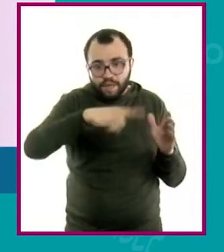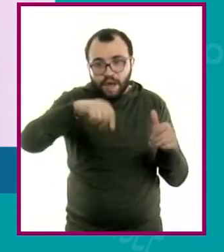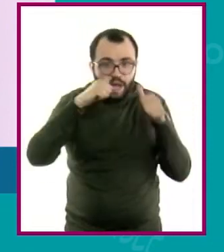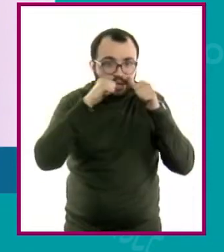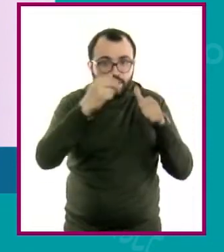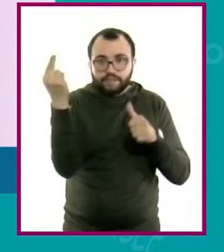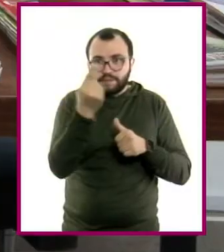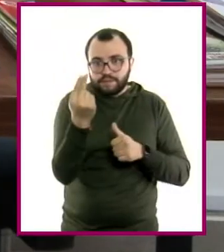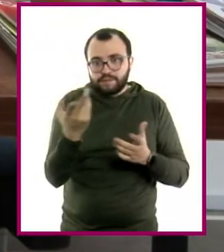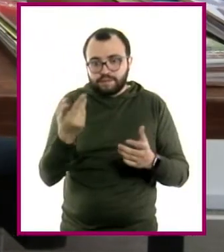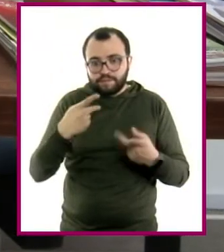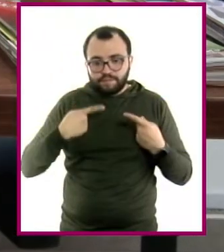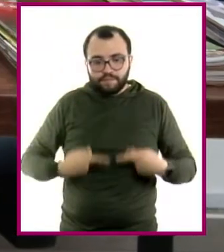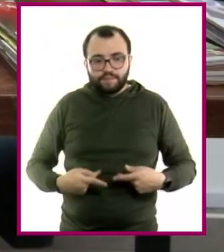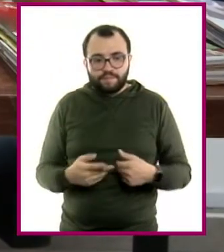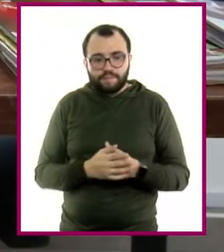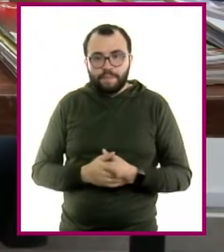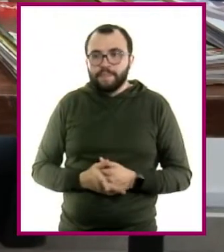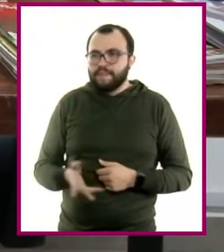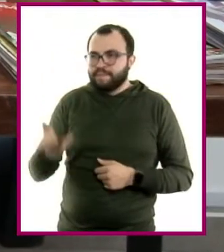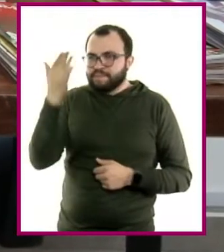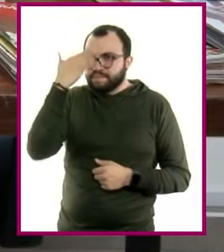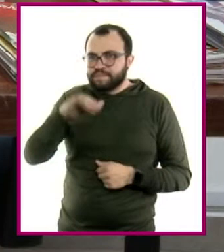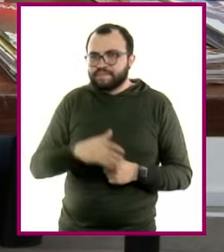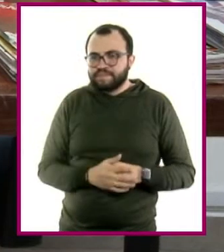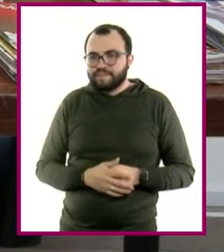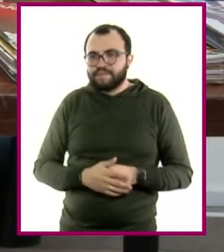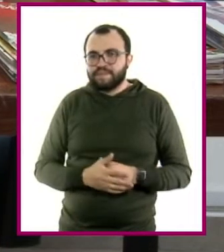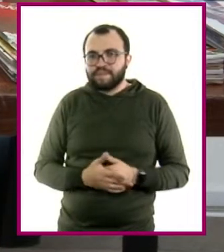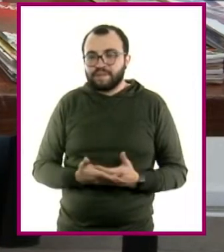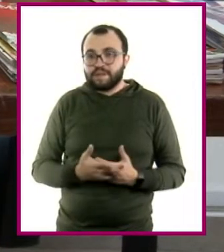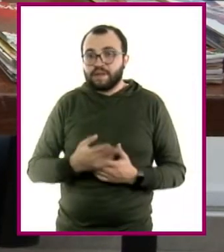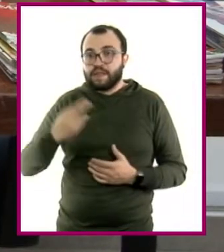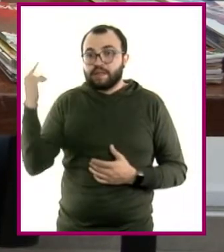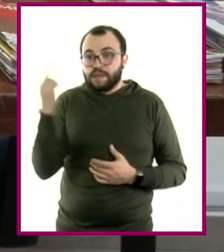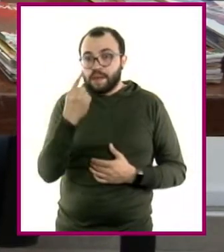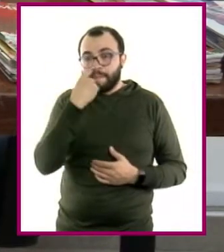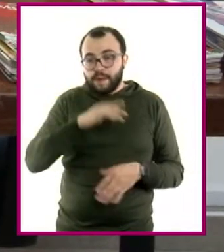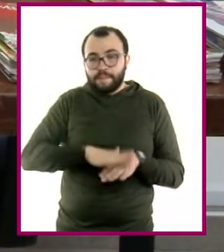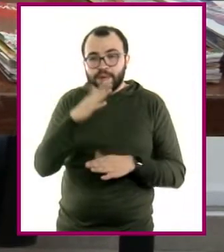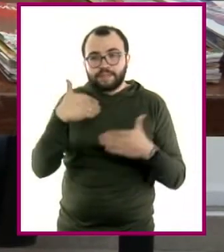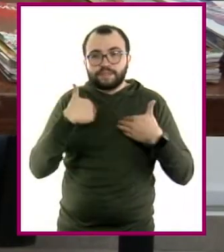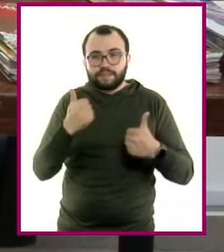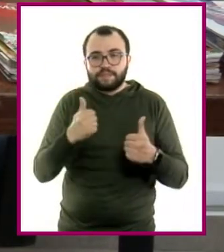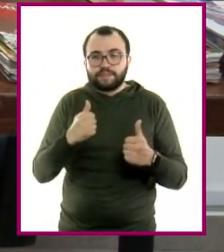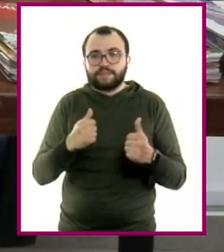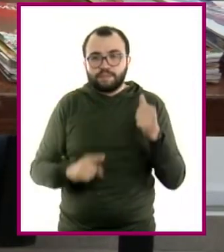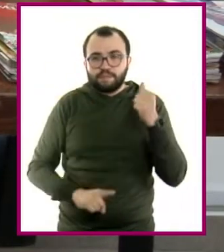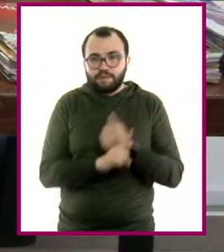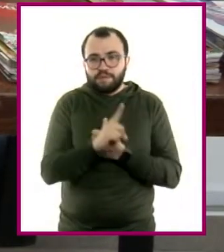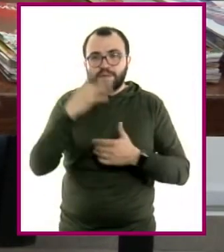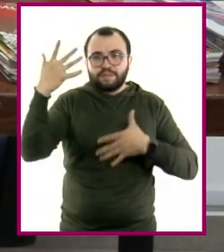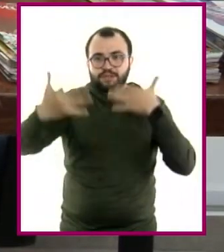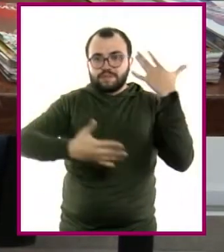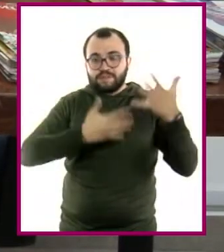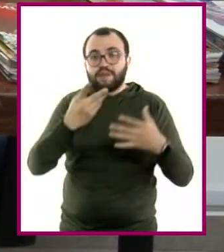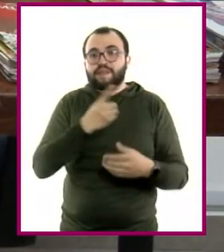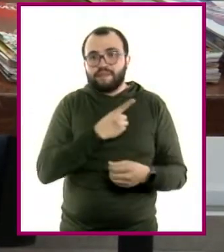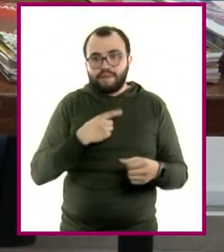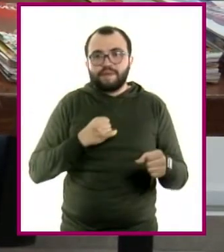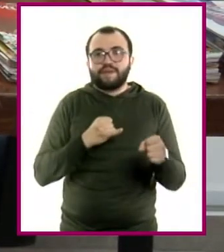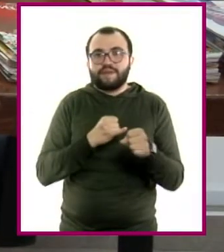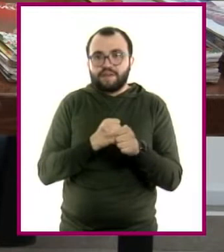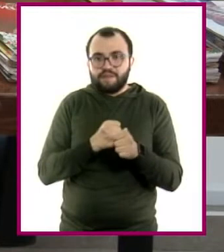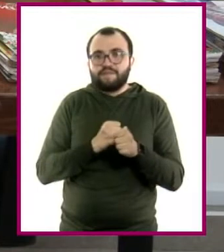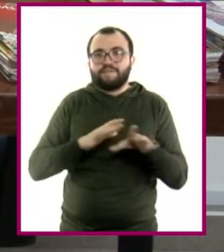materia medioambiental. ¿Sabes, Fer? Un paso necesario para entender la problemática ambiental es contar con información que